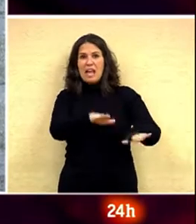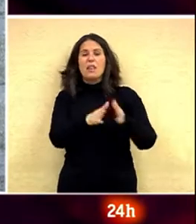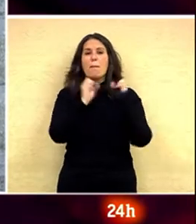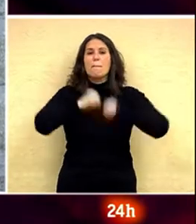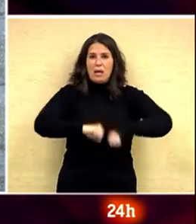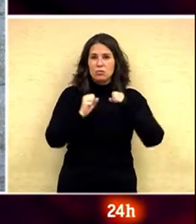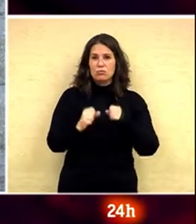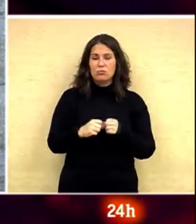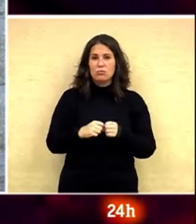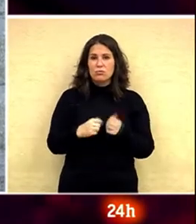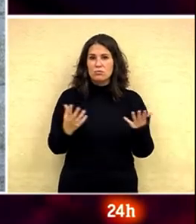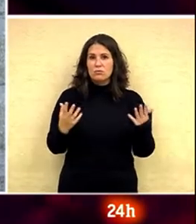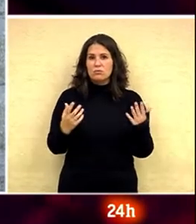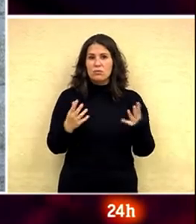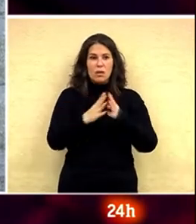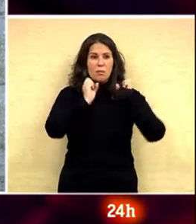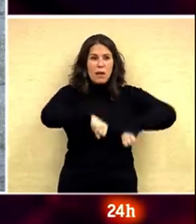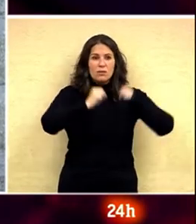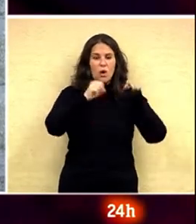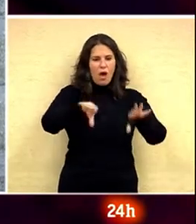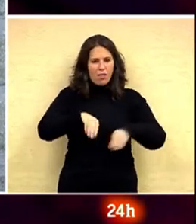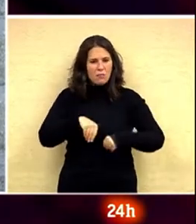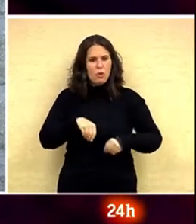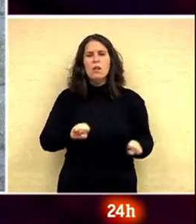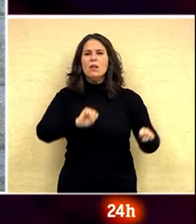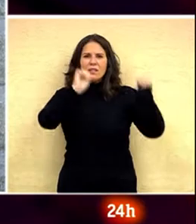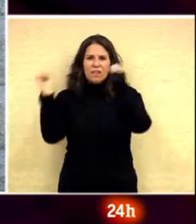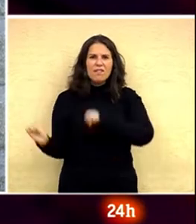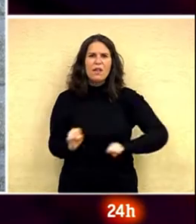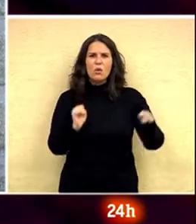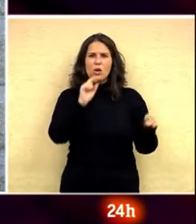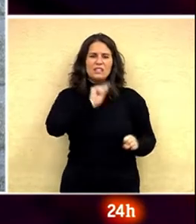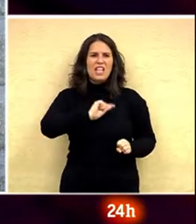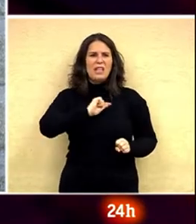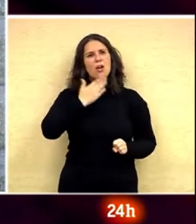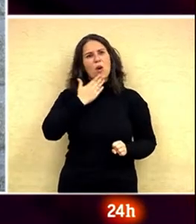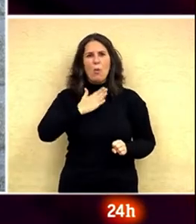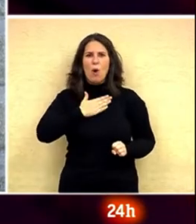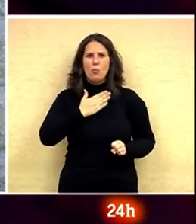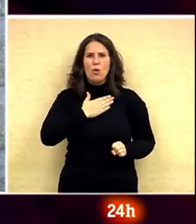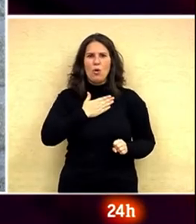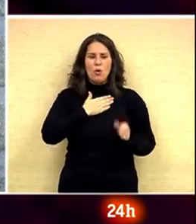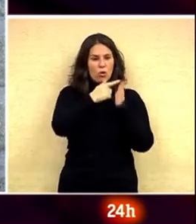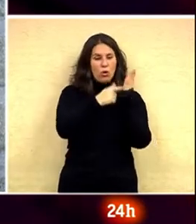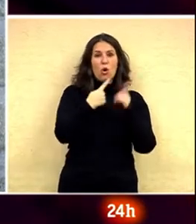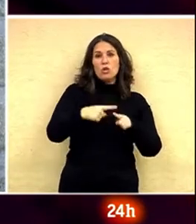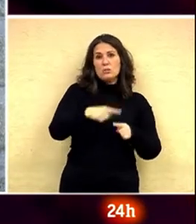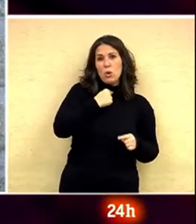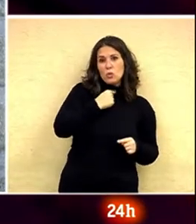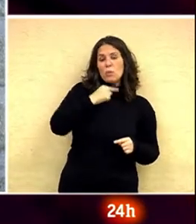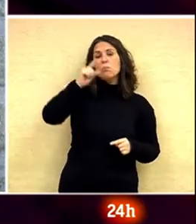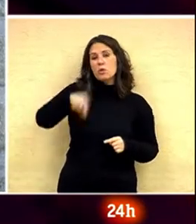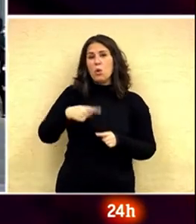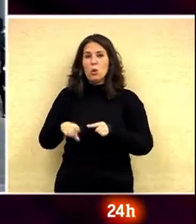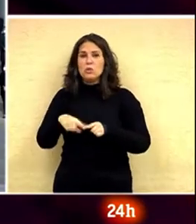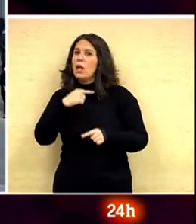pacto. Aceptar, defender y sentir como propio lo que gusta más y lo que gusta